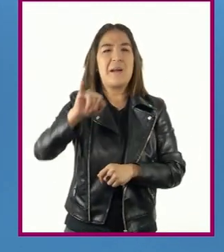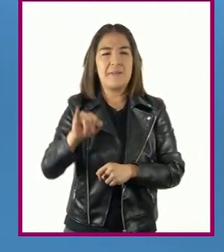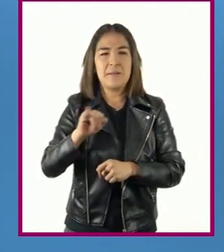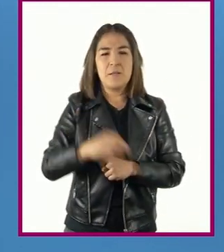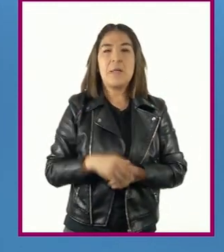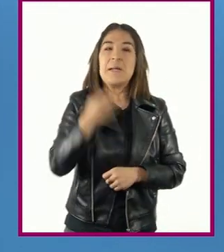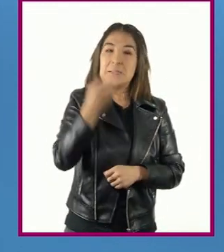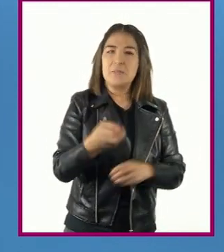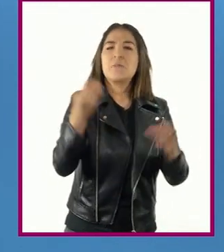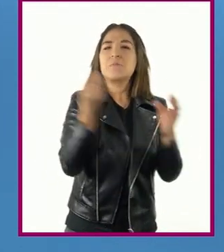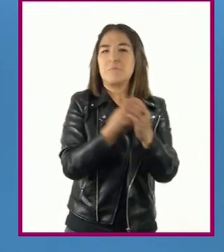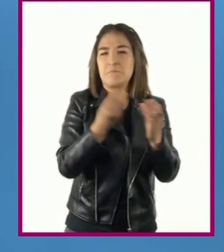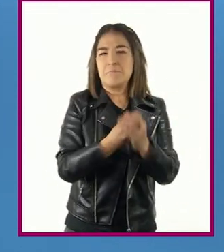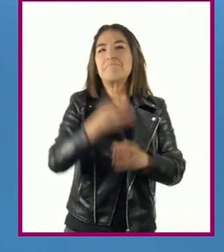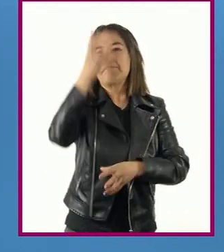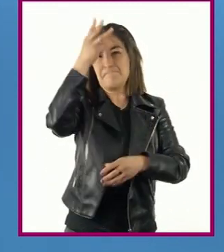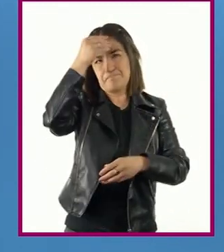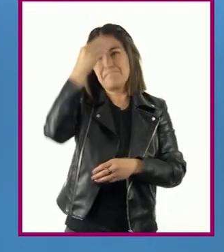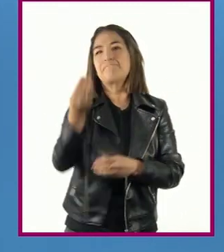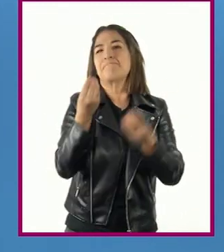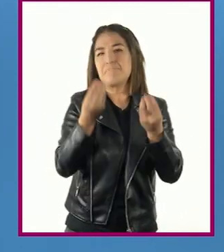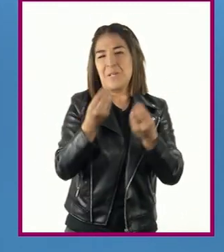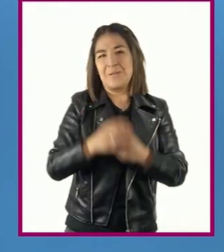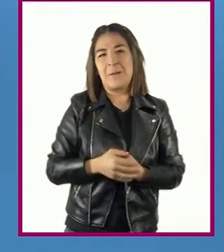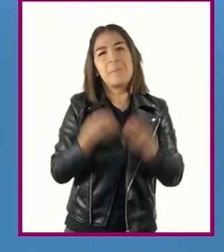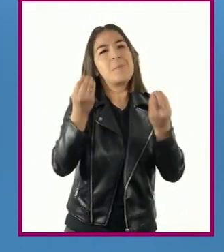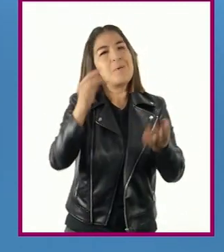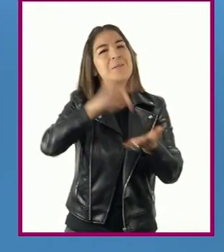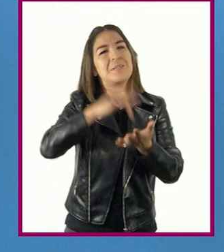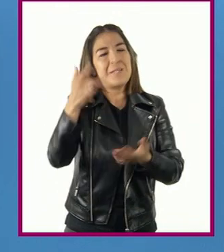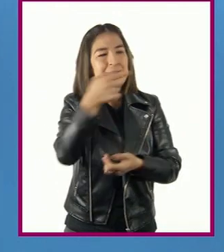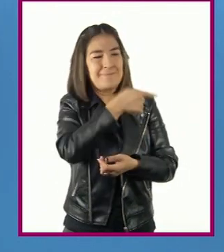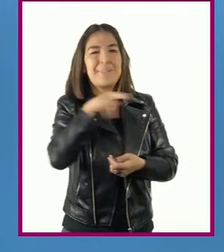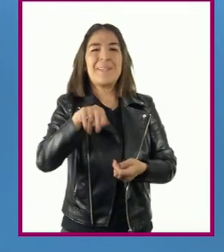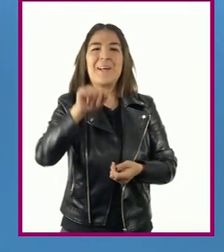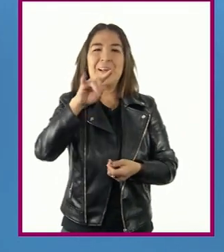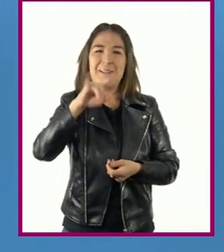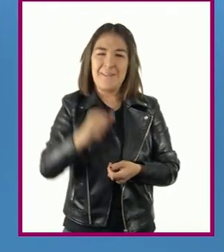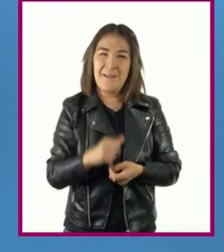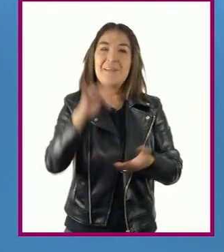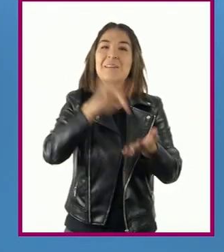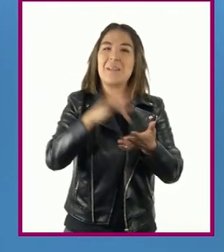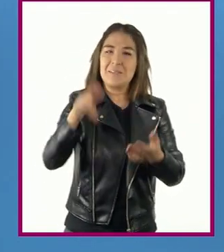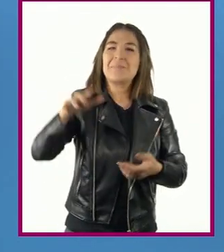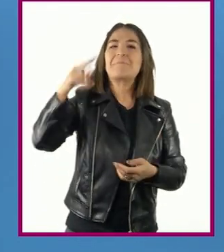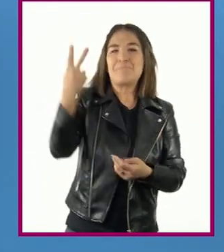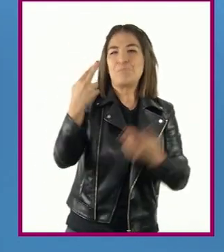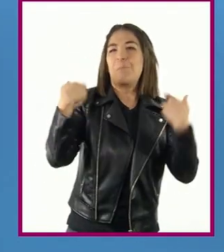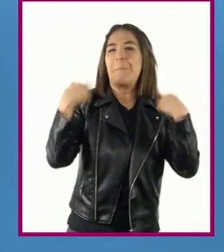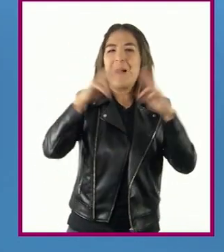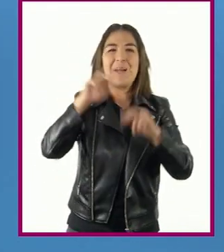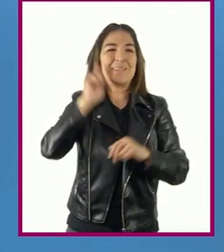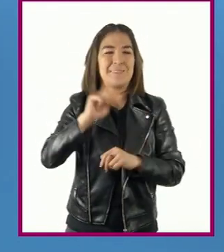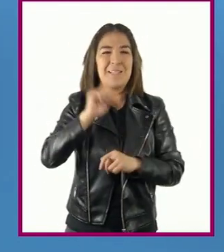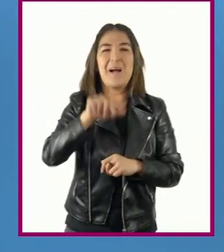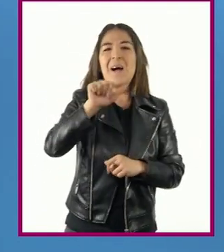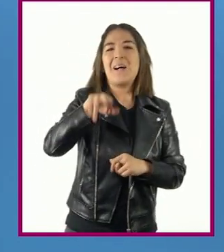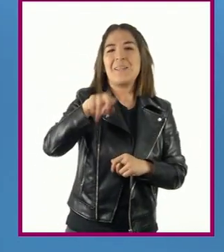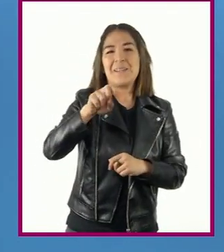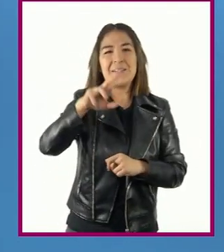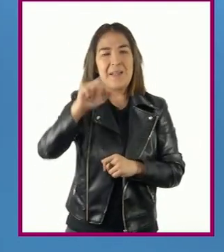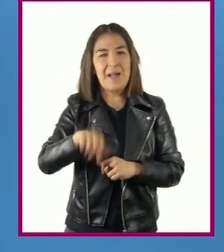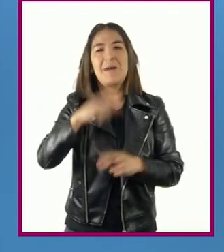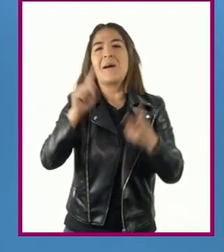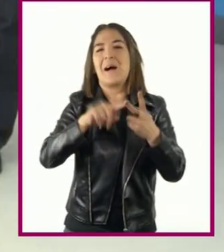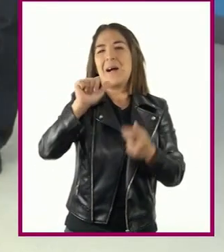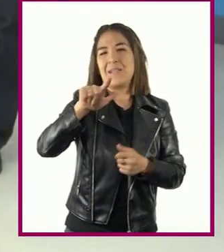sesión hemos aprendido mucho. Muchas gracias, Nadia, y gracias a las maestras Andrea y Alejandra por